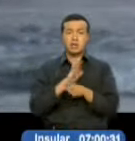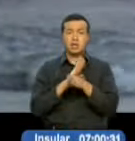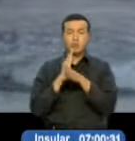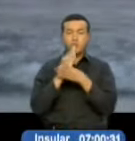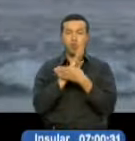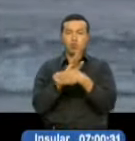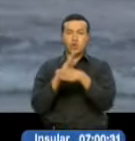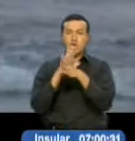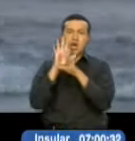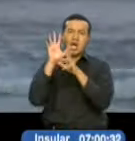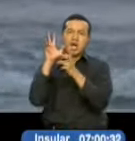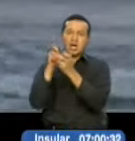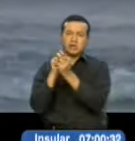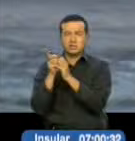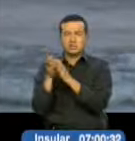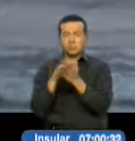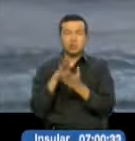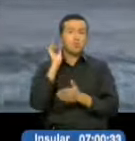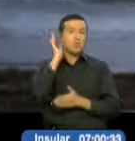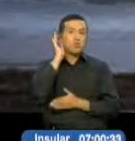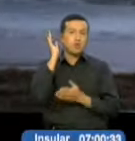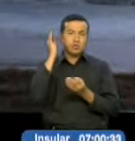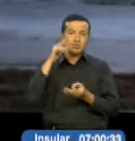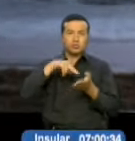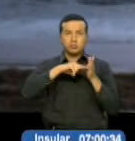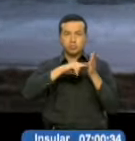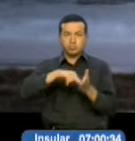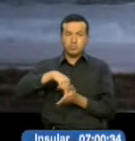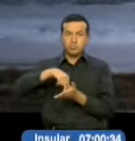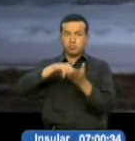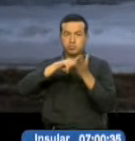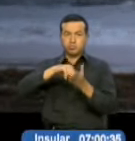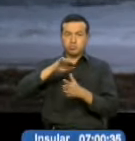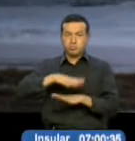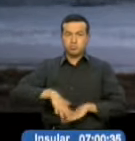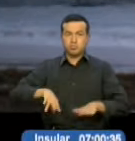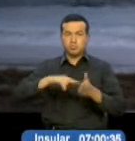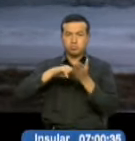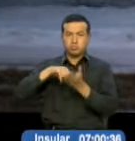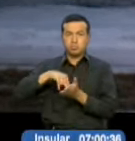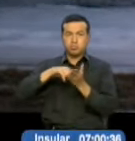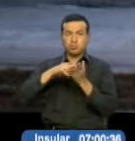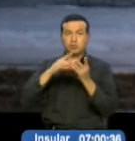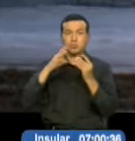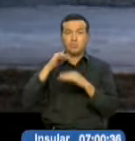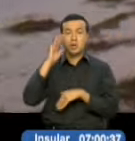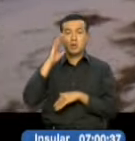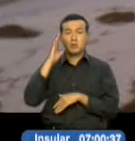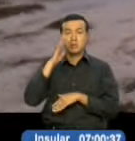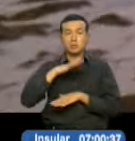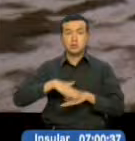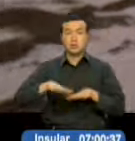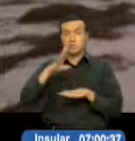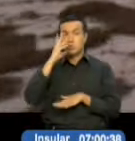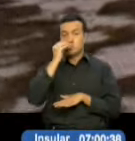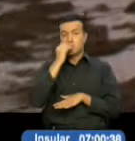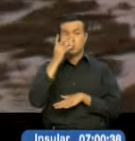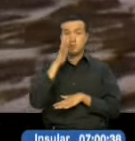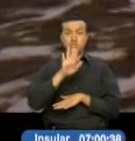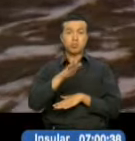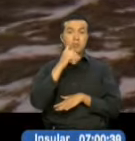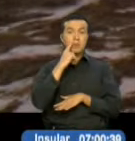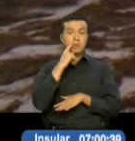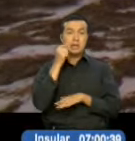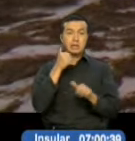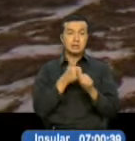Occidental. El ataque se produjo cuando la mujer practicaba surf en una zona muy turística y donde se encuentran las mejores playas de este país. Su padre, quien estaba